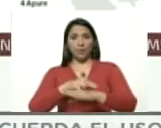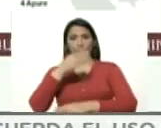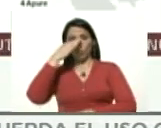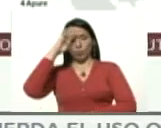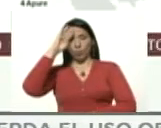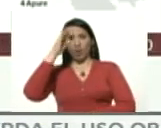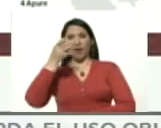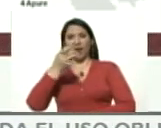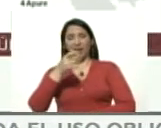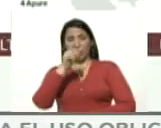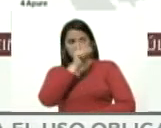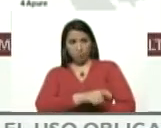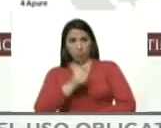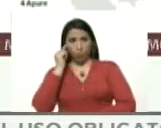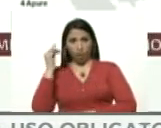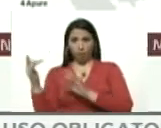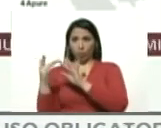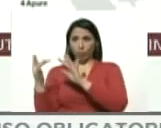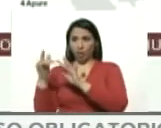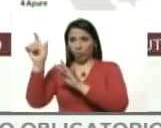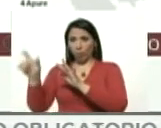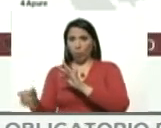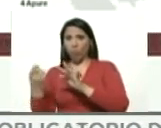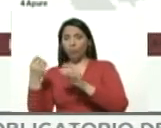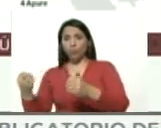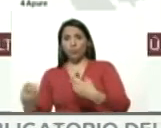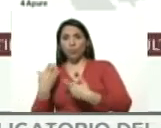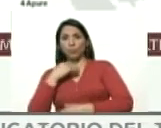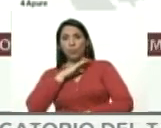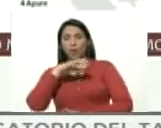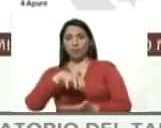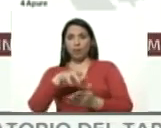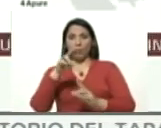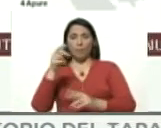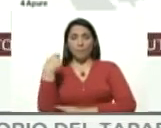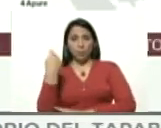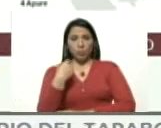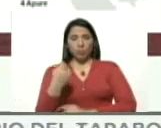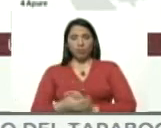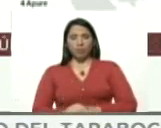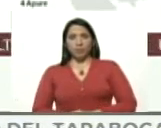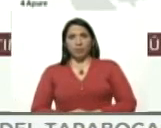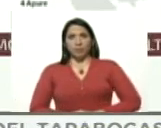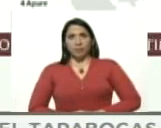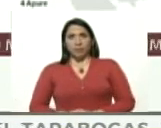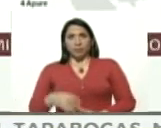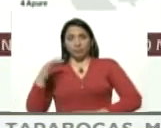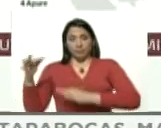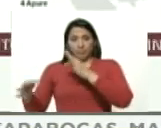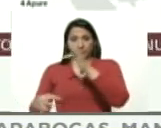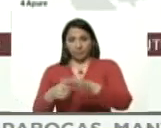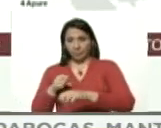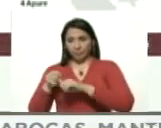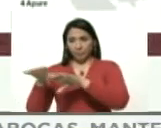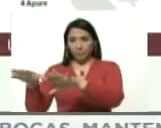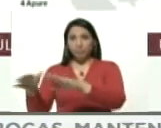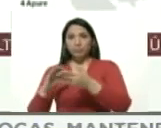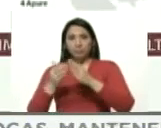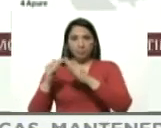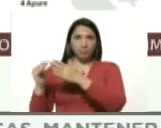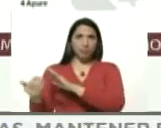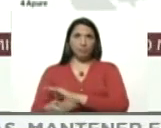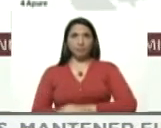un contacto con un caso positivo en el estado Apure. Por lo tanto, es un caso de transmisión